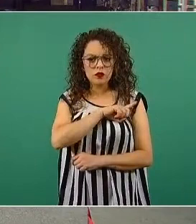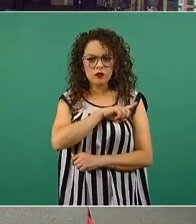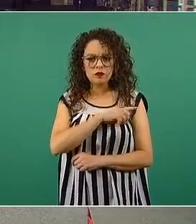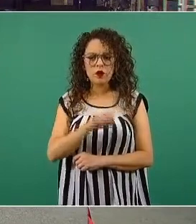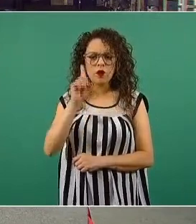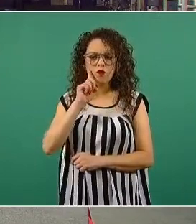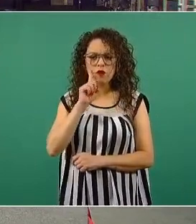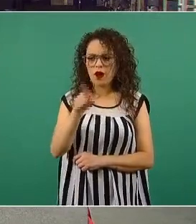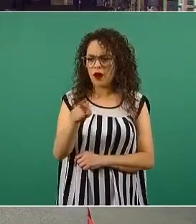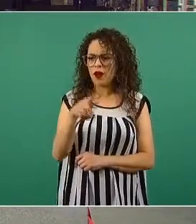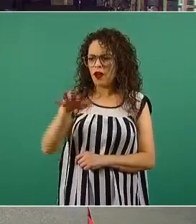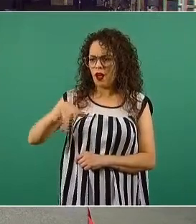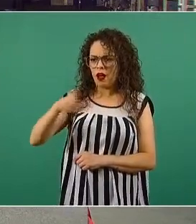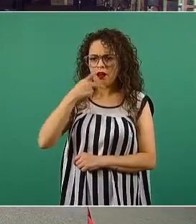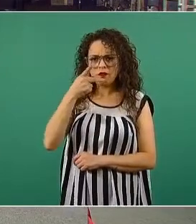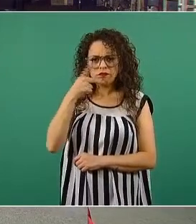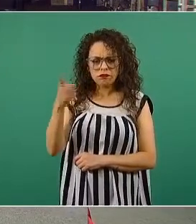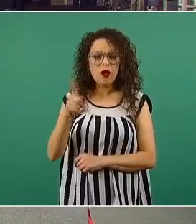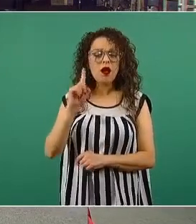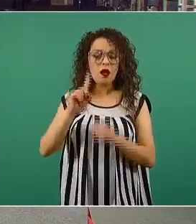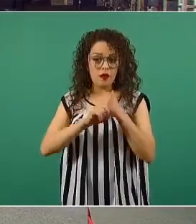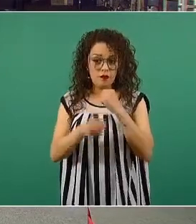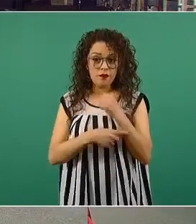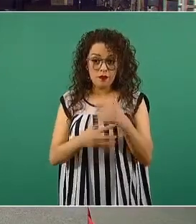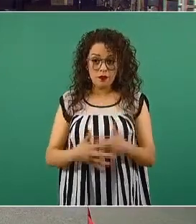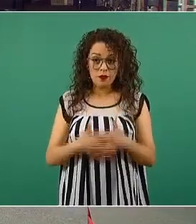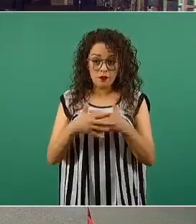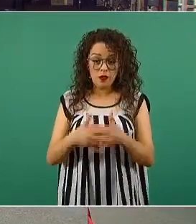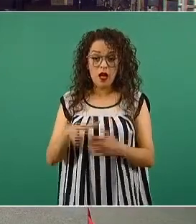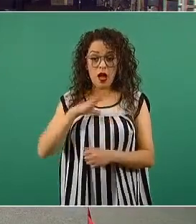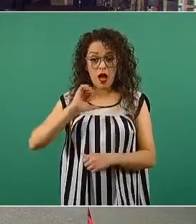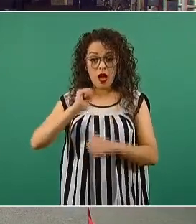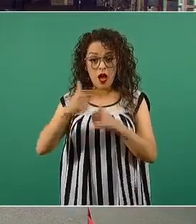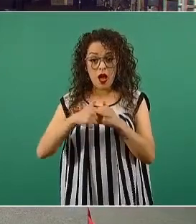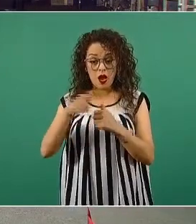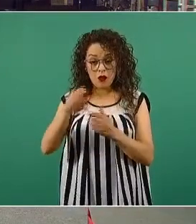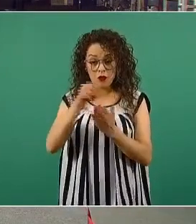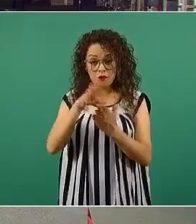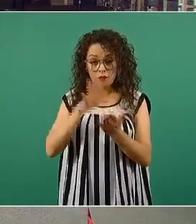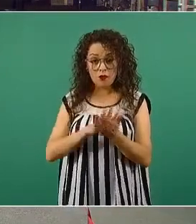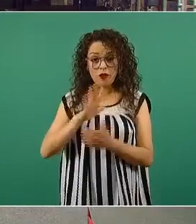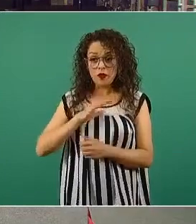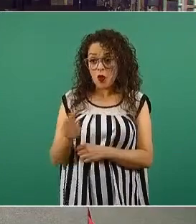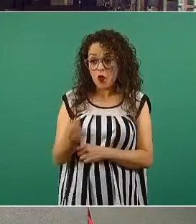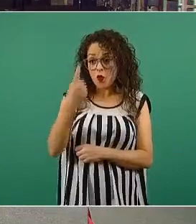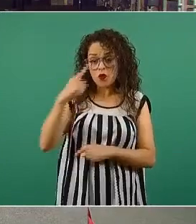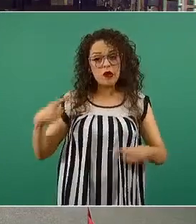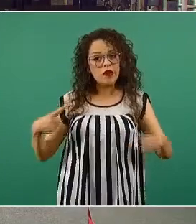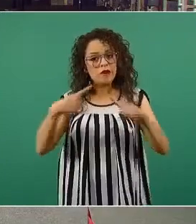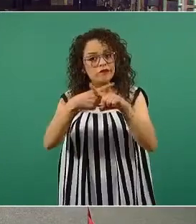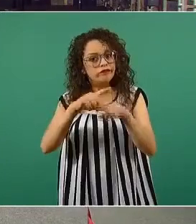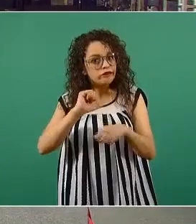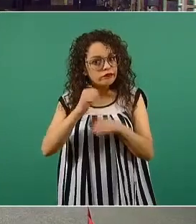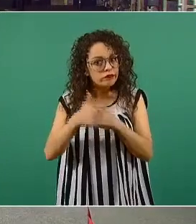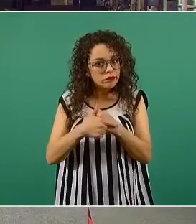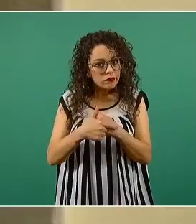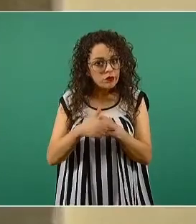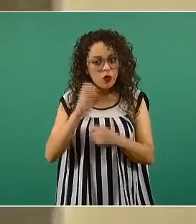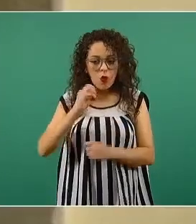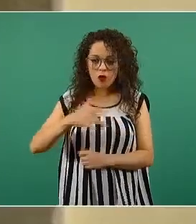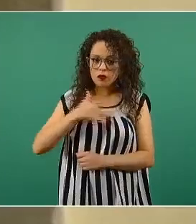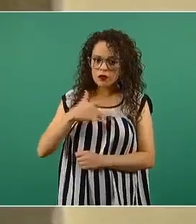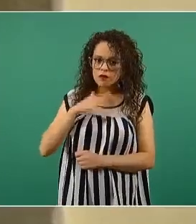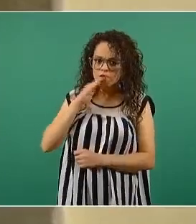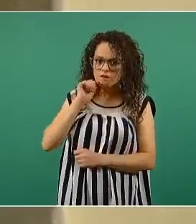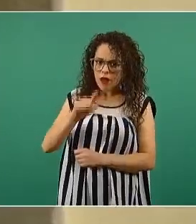107,166 mujeres embarazadas, ¿al momento ha habido algún reporte de que alguna tenga alguna contradicción o que haya tenido algún síntoma